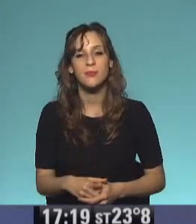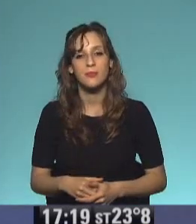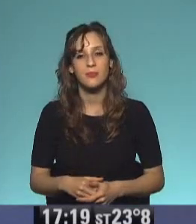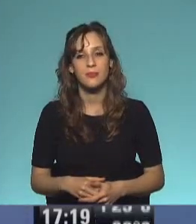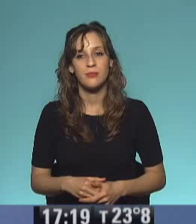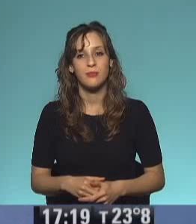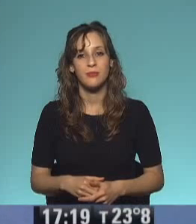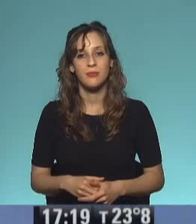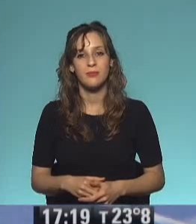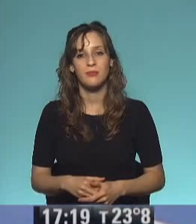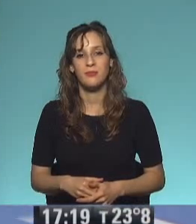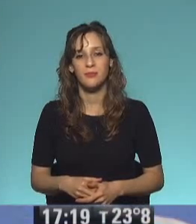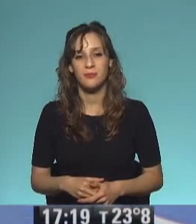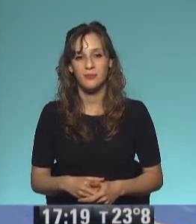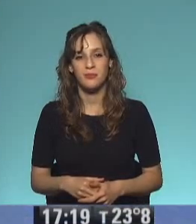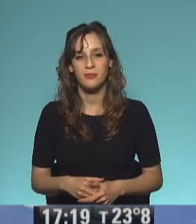¡No!